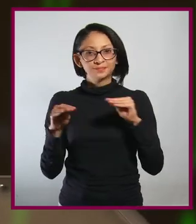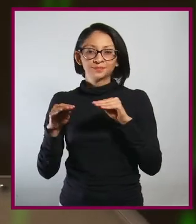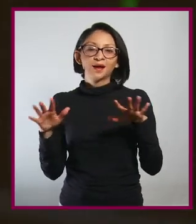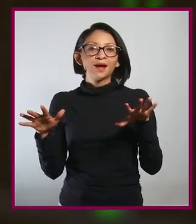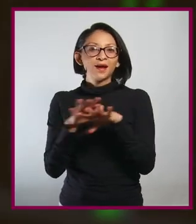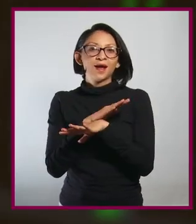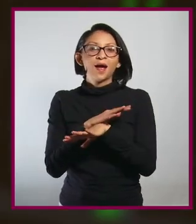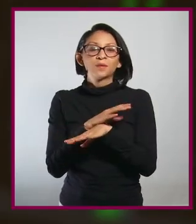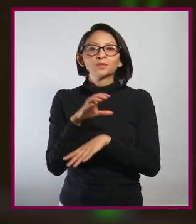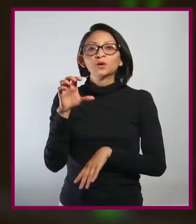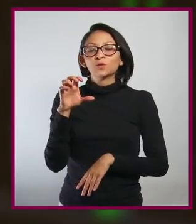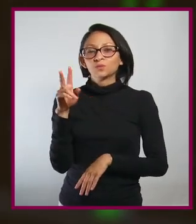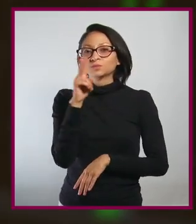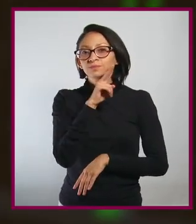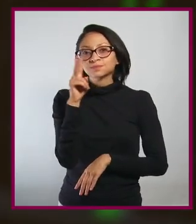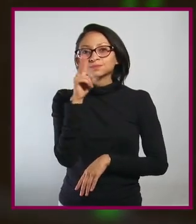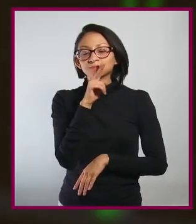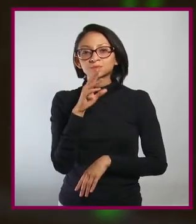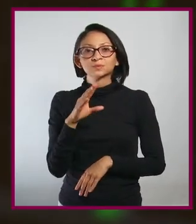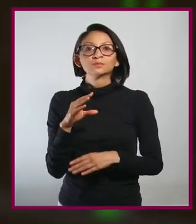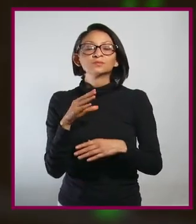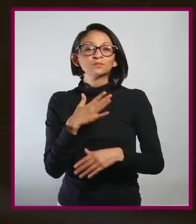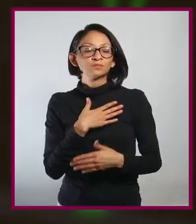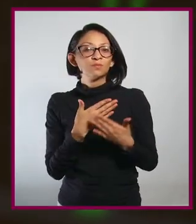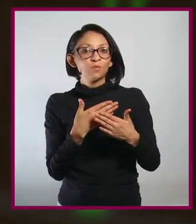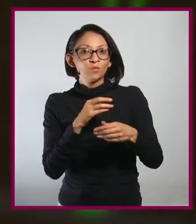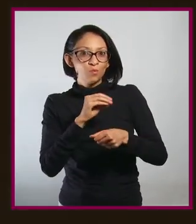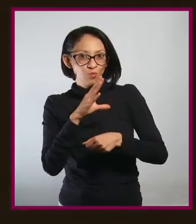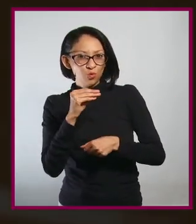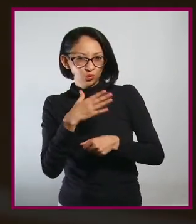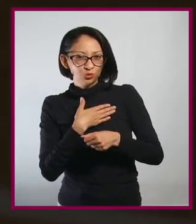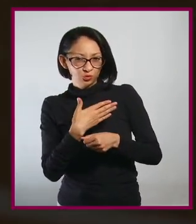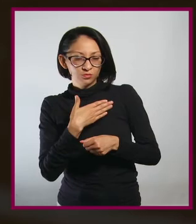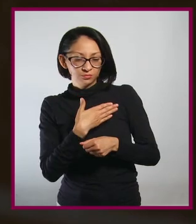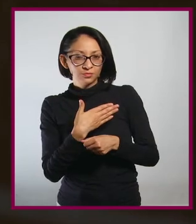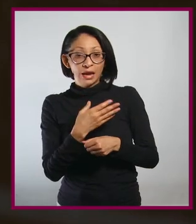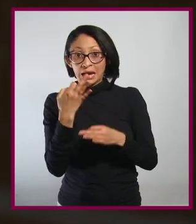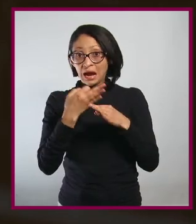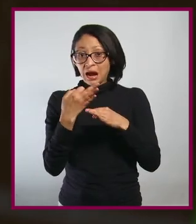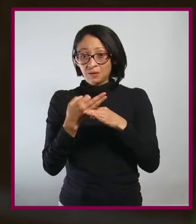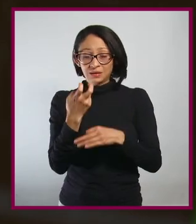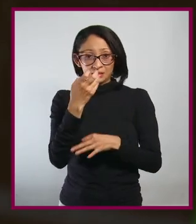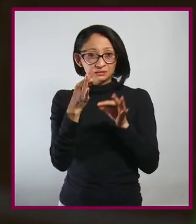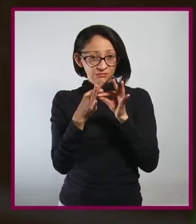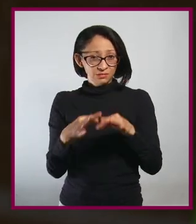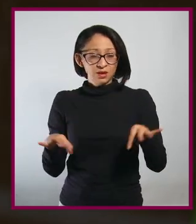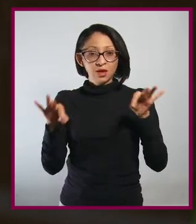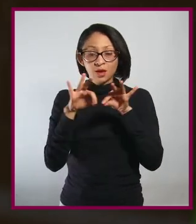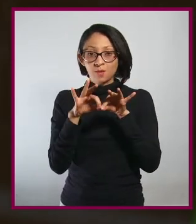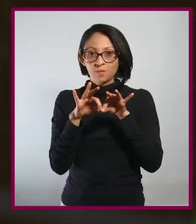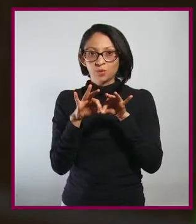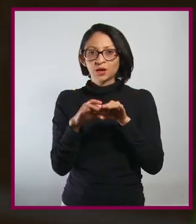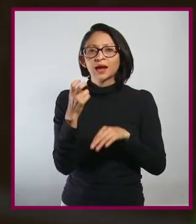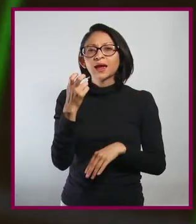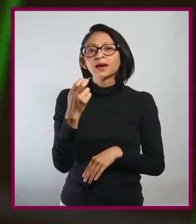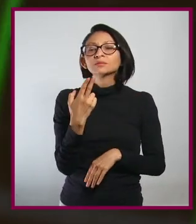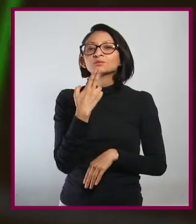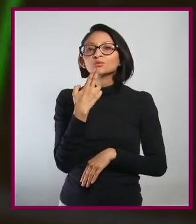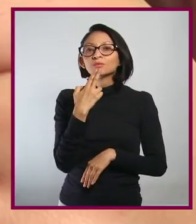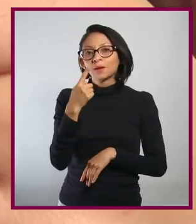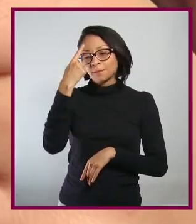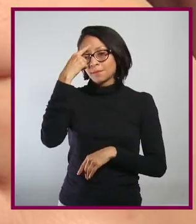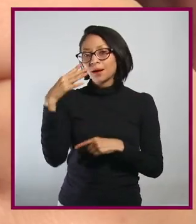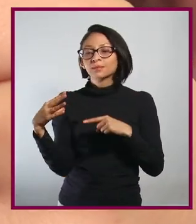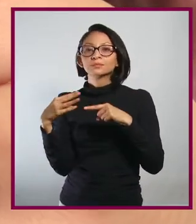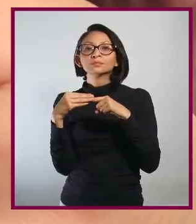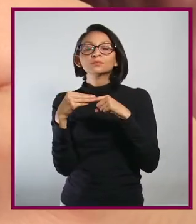Ahora pasamos a la oximetría de pulso, otro indicador de nuestra salud muy relevante en tiempos de COVID. Se trata de un método no